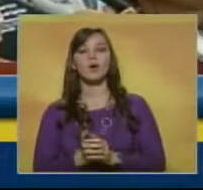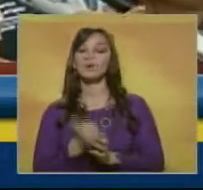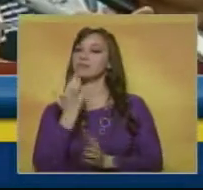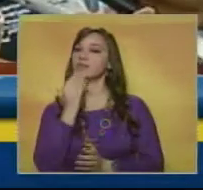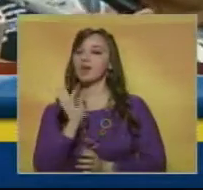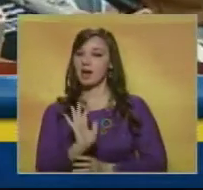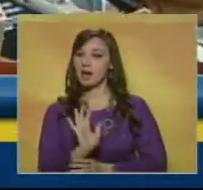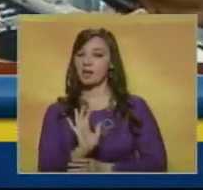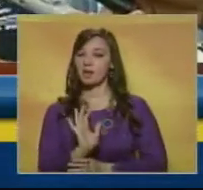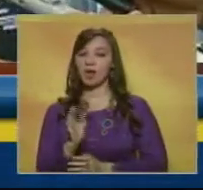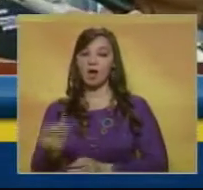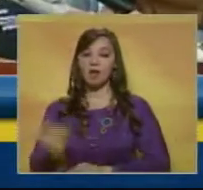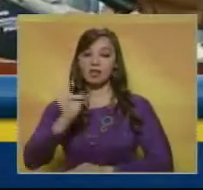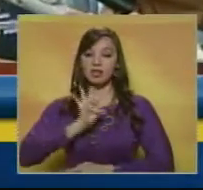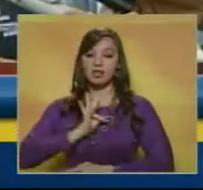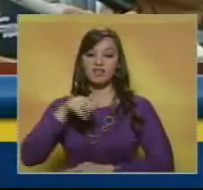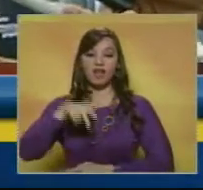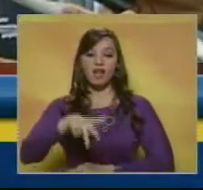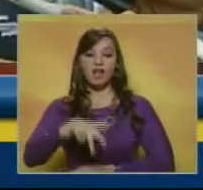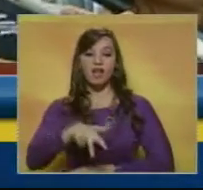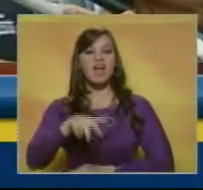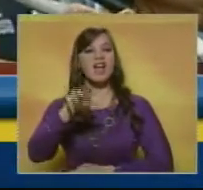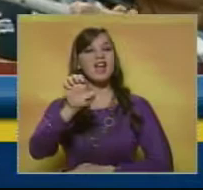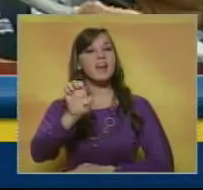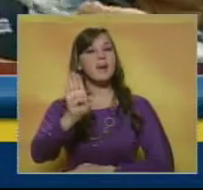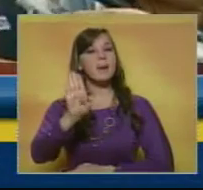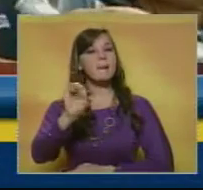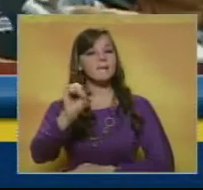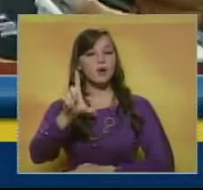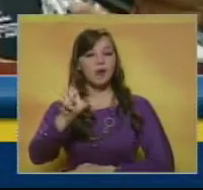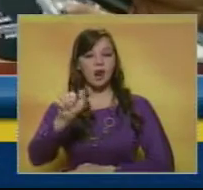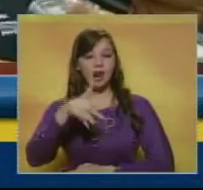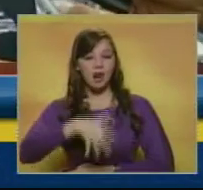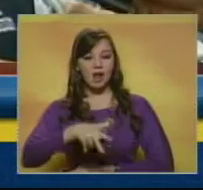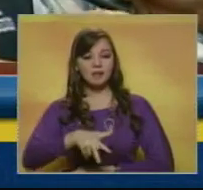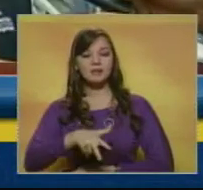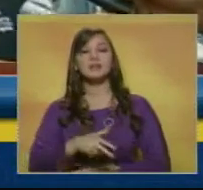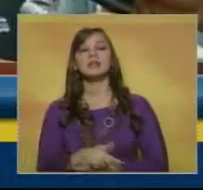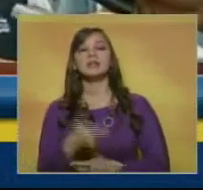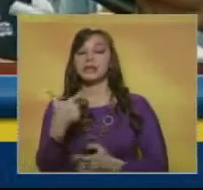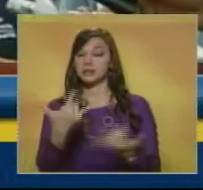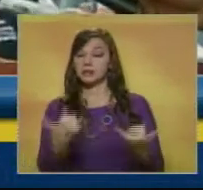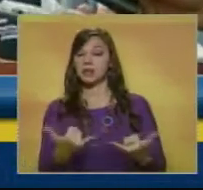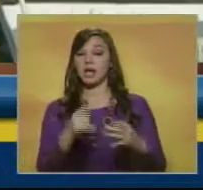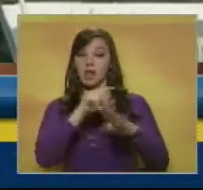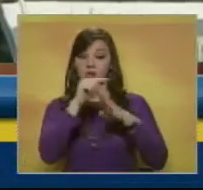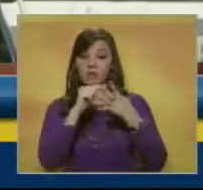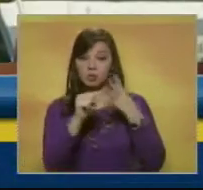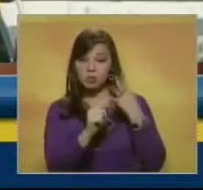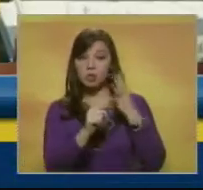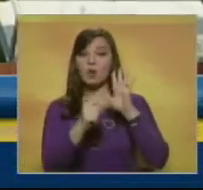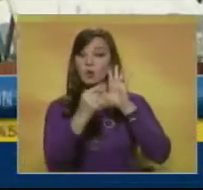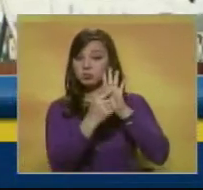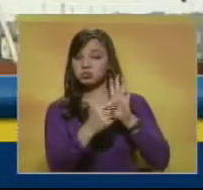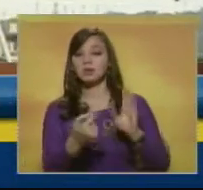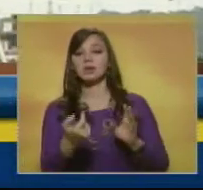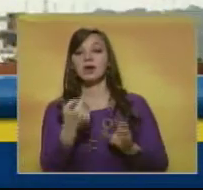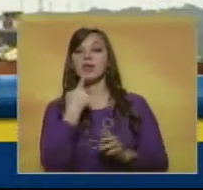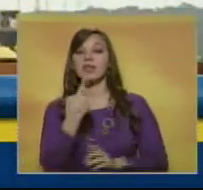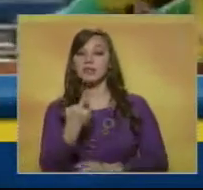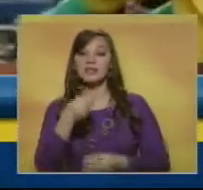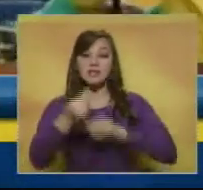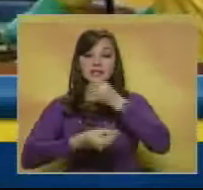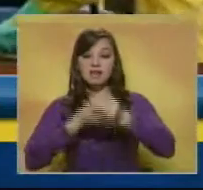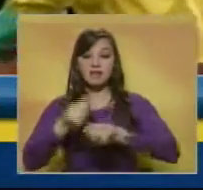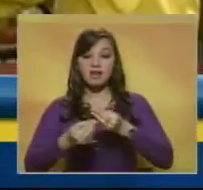como el virus ébola, que está considerado un virus de bioseguridad número 4. Indicó que se